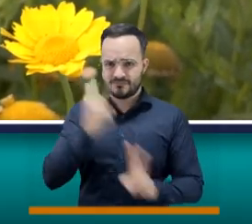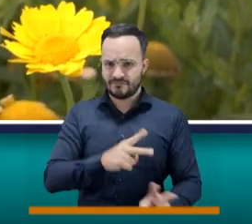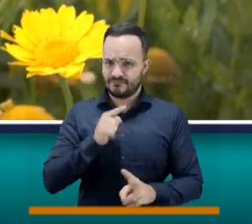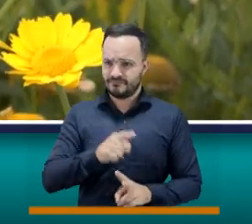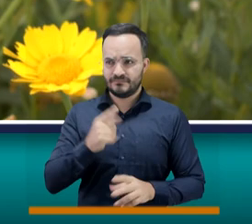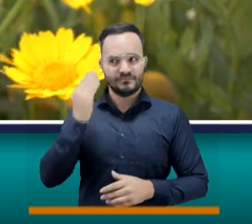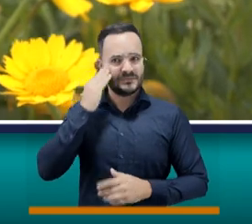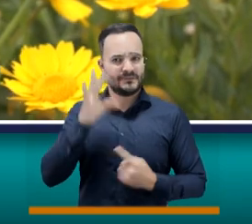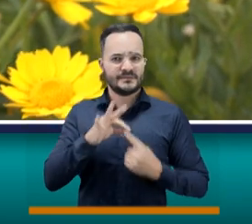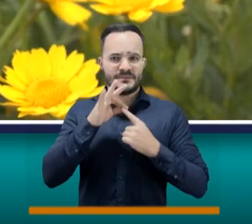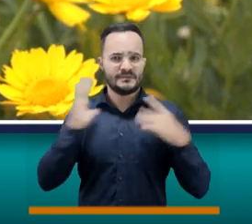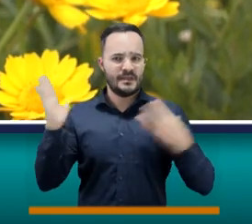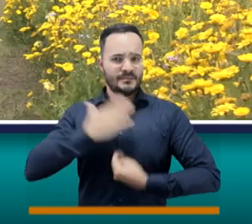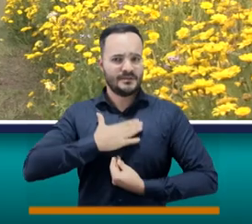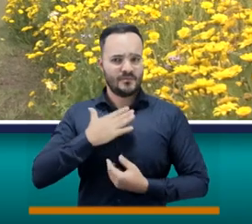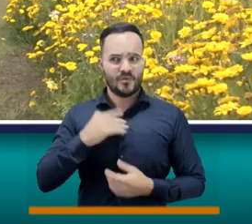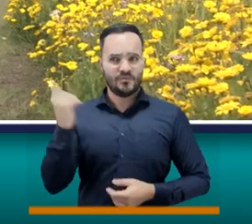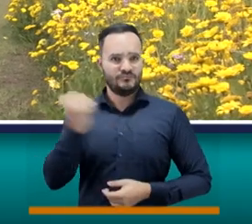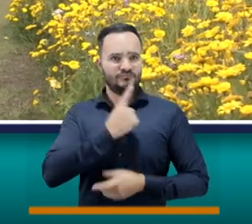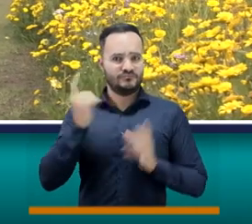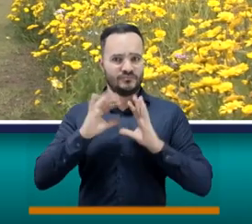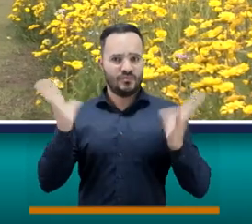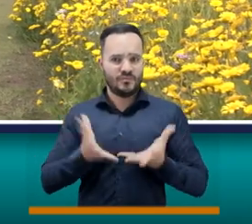ese patrimonio natural de la ciudad.